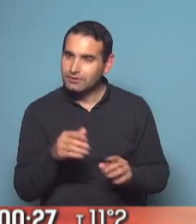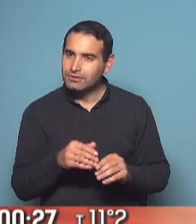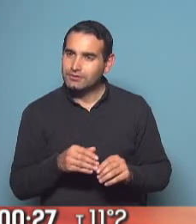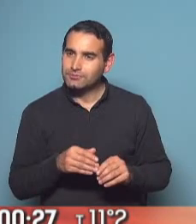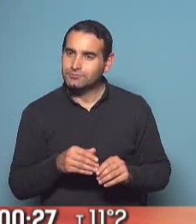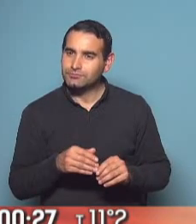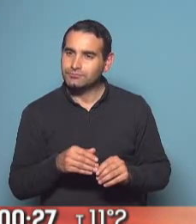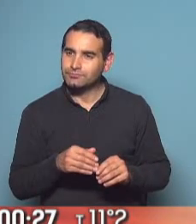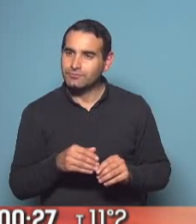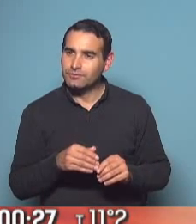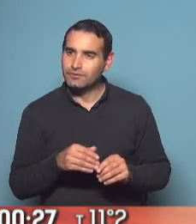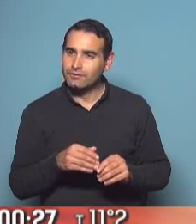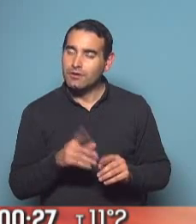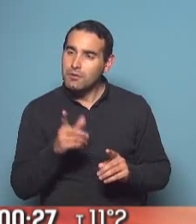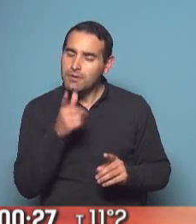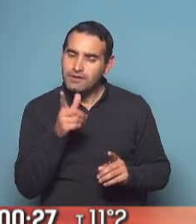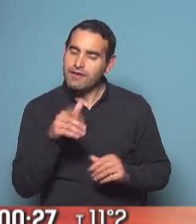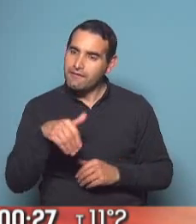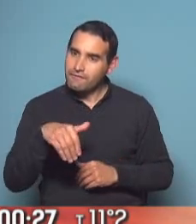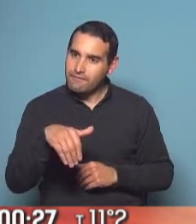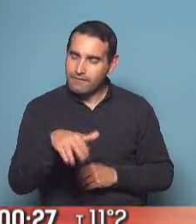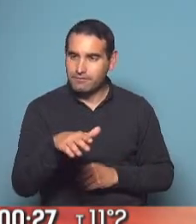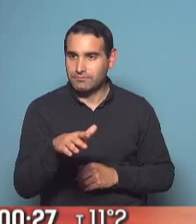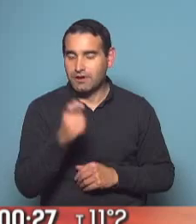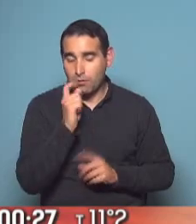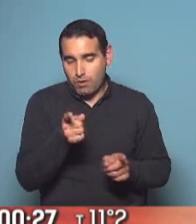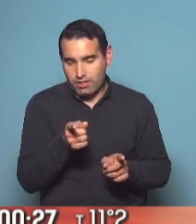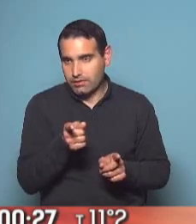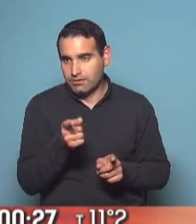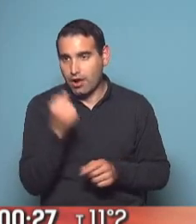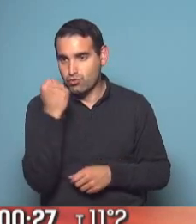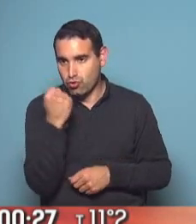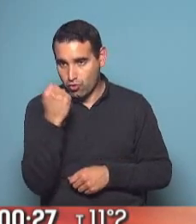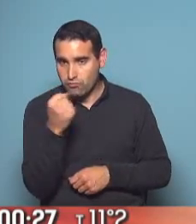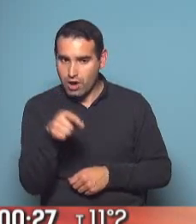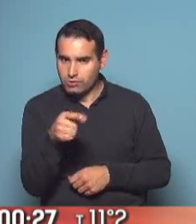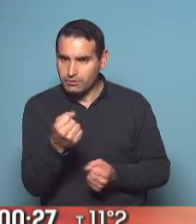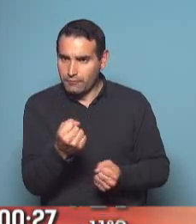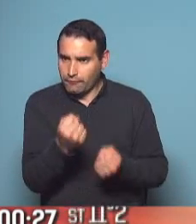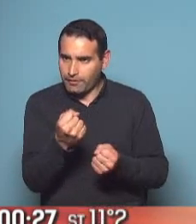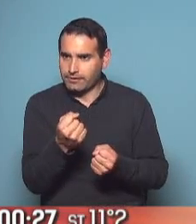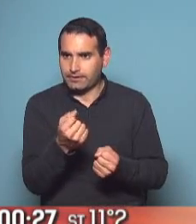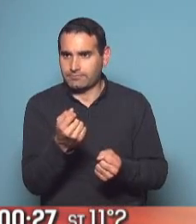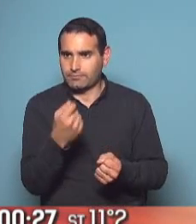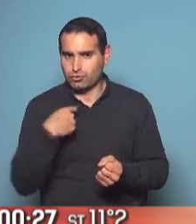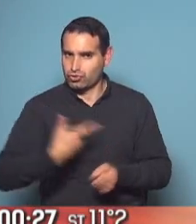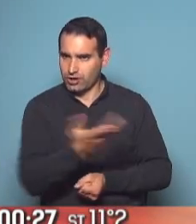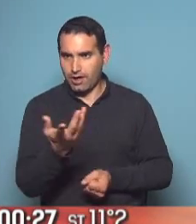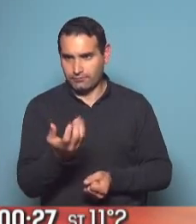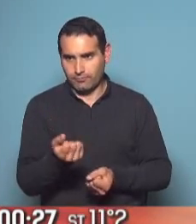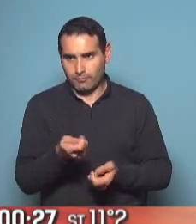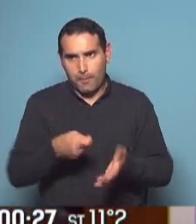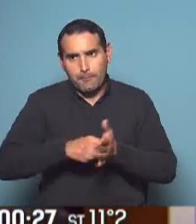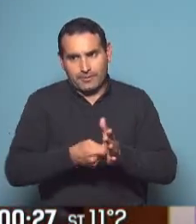sobre todo que tendrían uno y otro, aplicando de todos modos esa economía, una fuerte presión social.